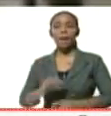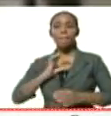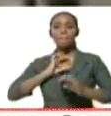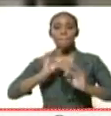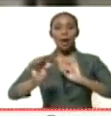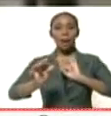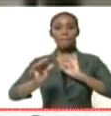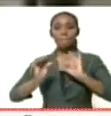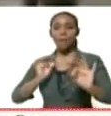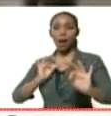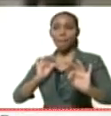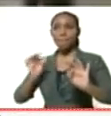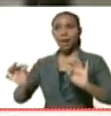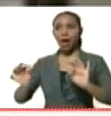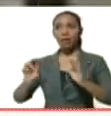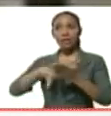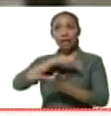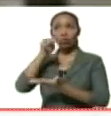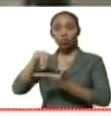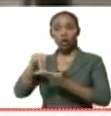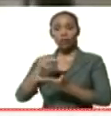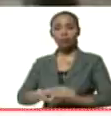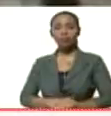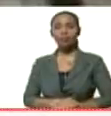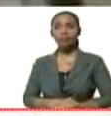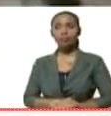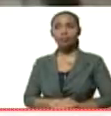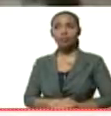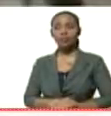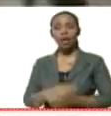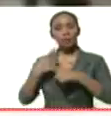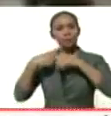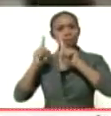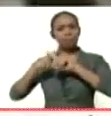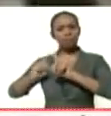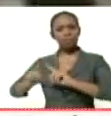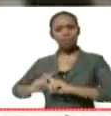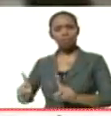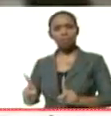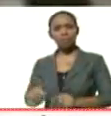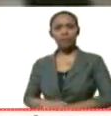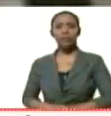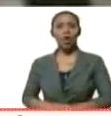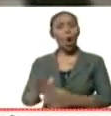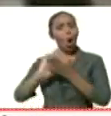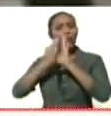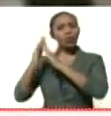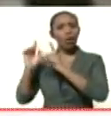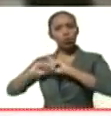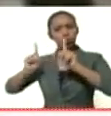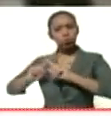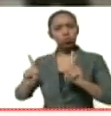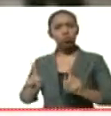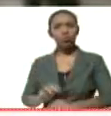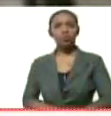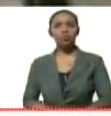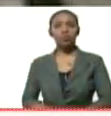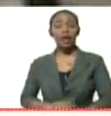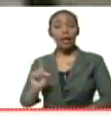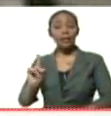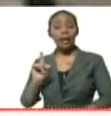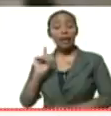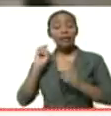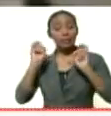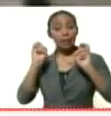transmitidos nacionalmente, derivados, son casos derivados, comunitarios derivados. Es el